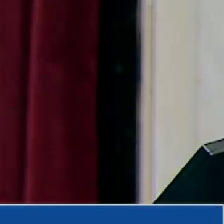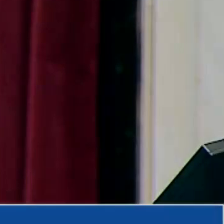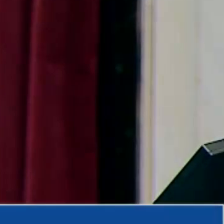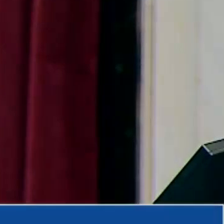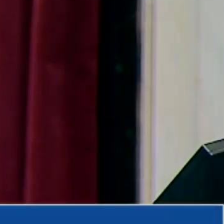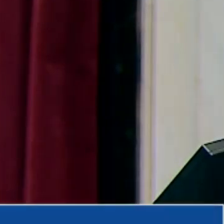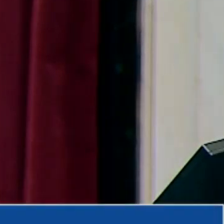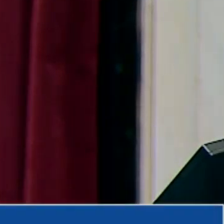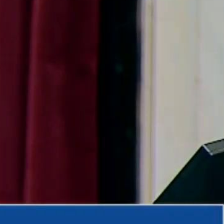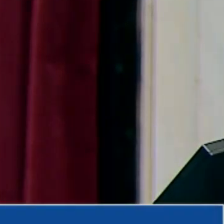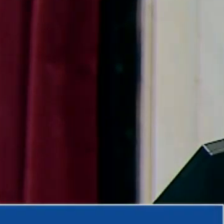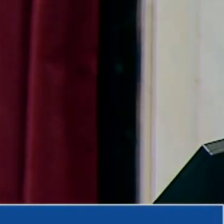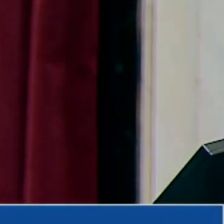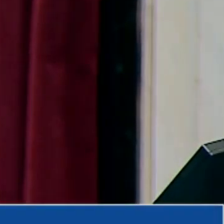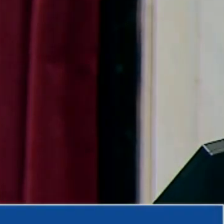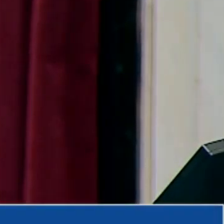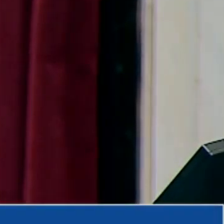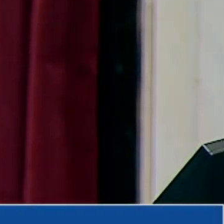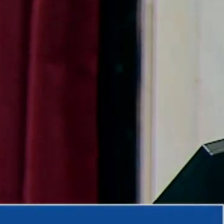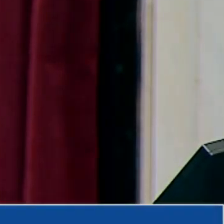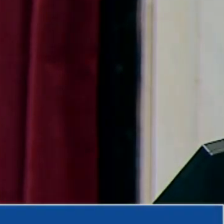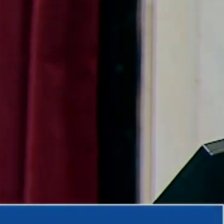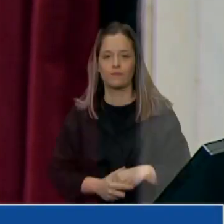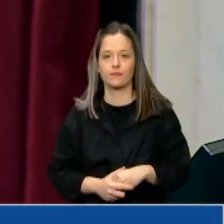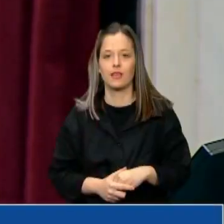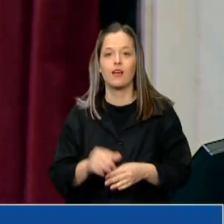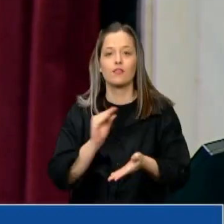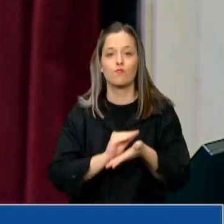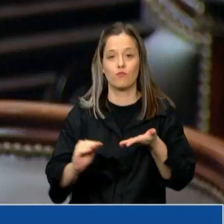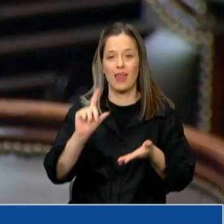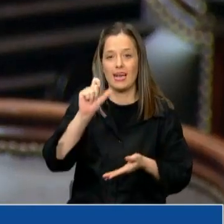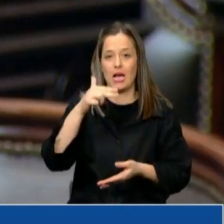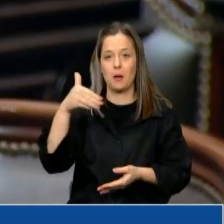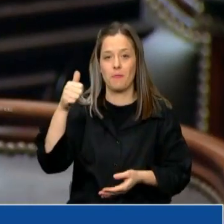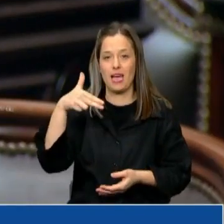Tiene la palabra ahora la diputada Graciela Camaño.